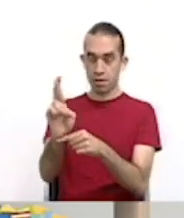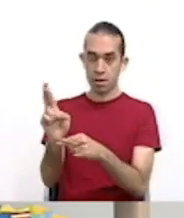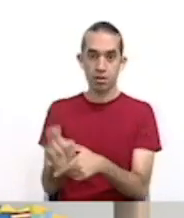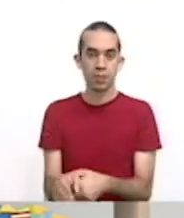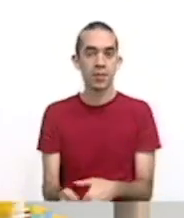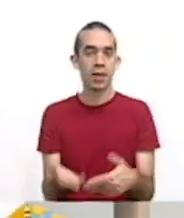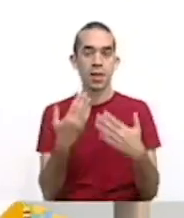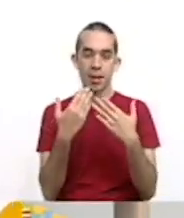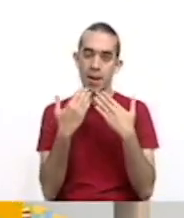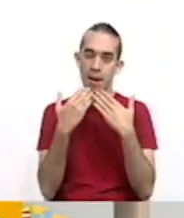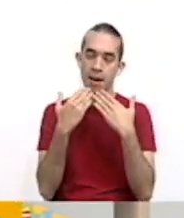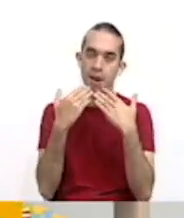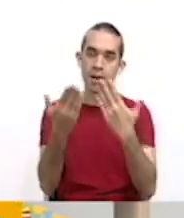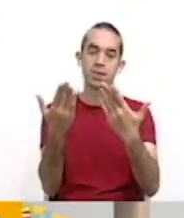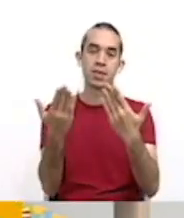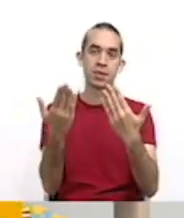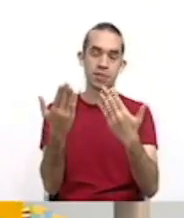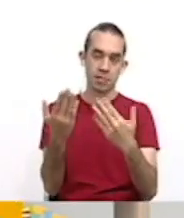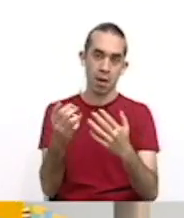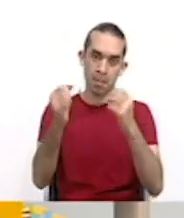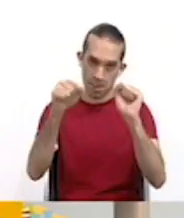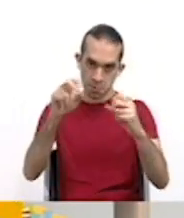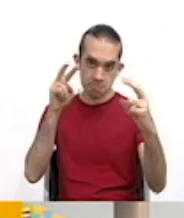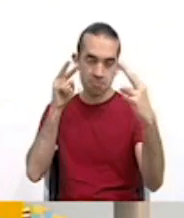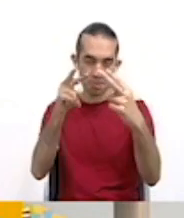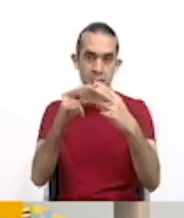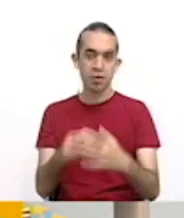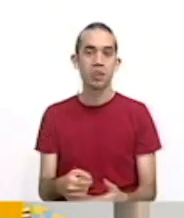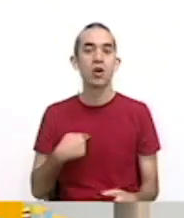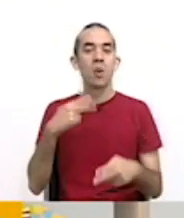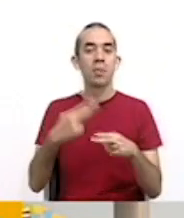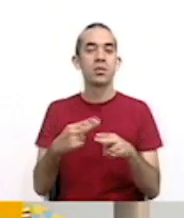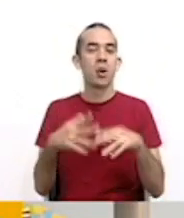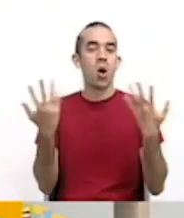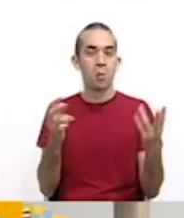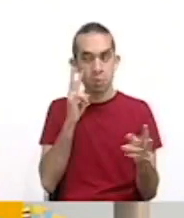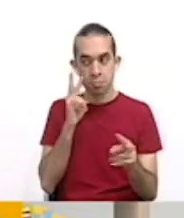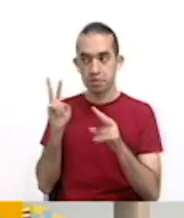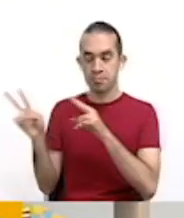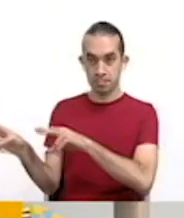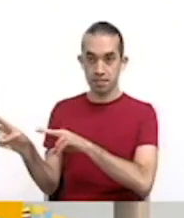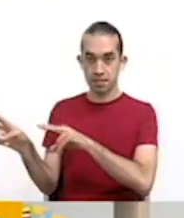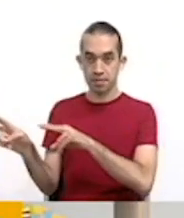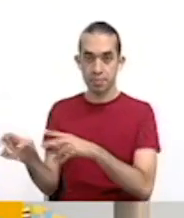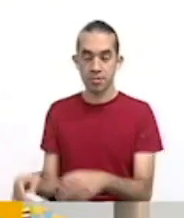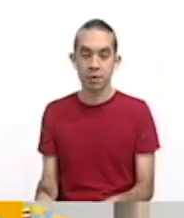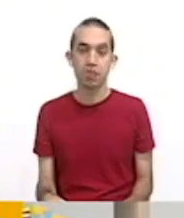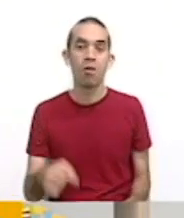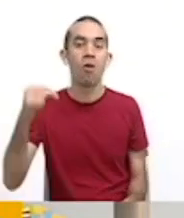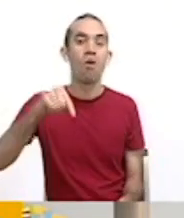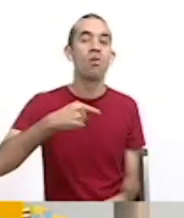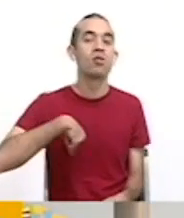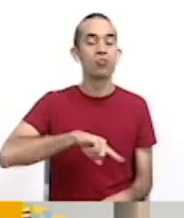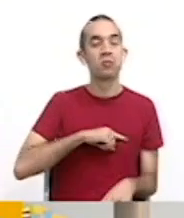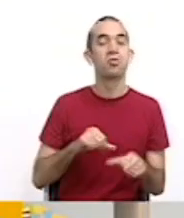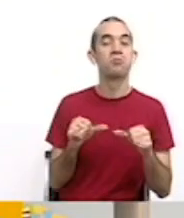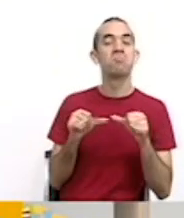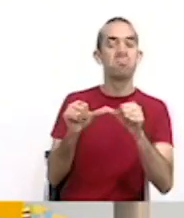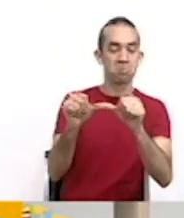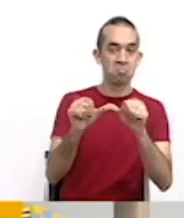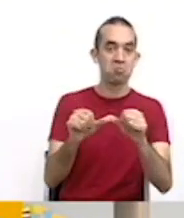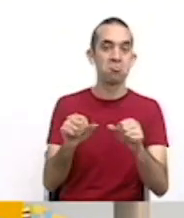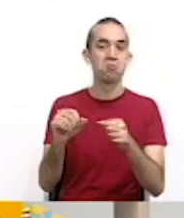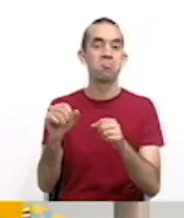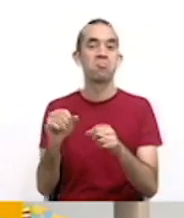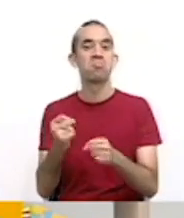muy agradecidos porque nos permiten estar con ustedes. Mi nombre es Alan Morales Valverde y hoy vamos a seguir trabajando